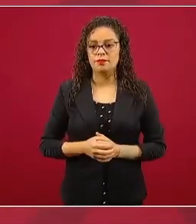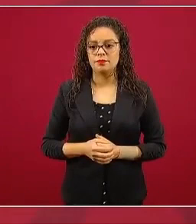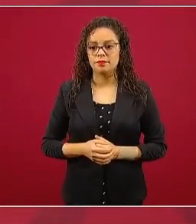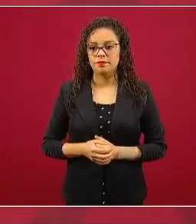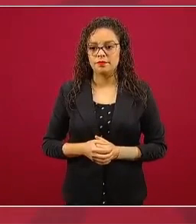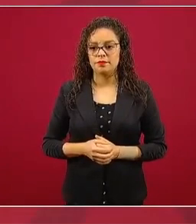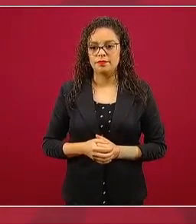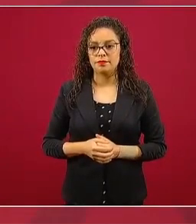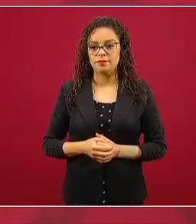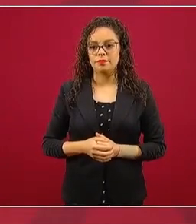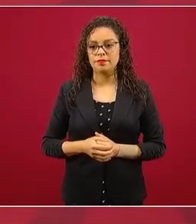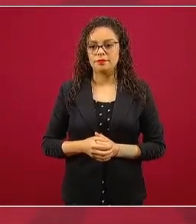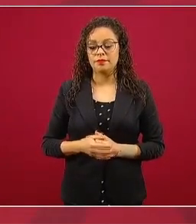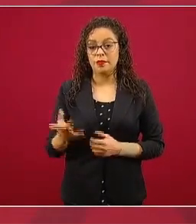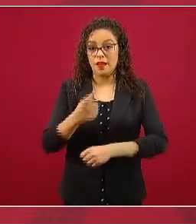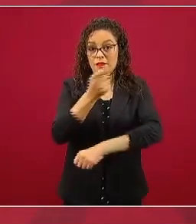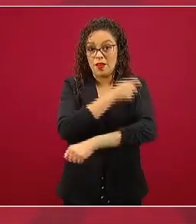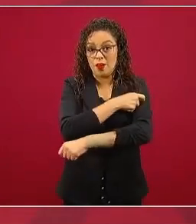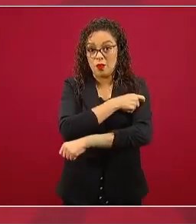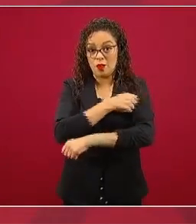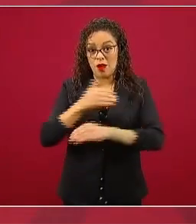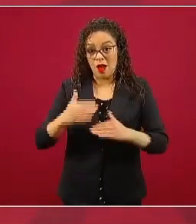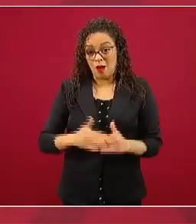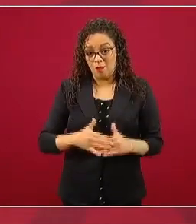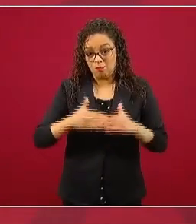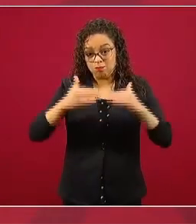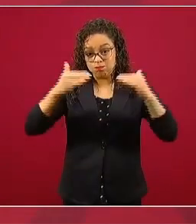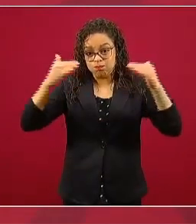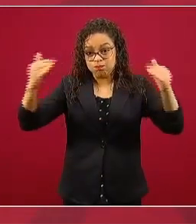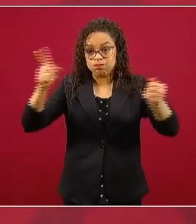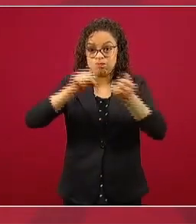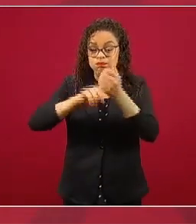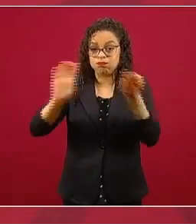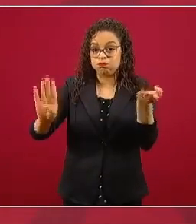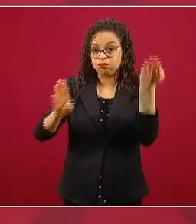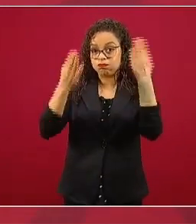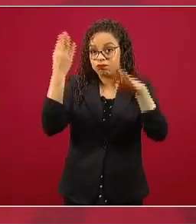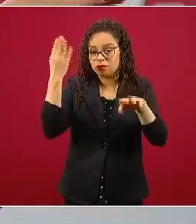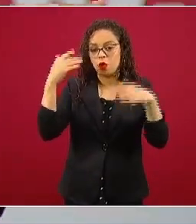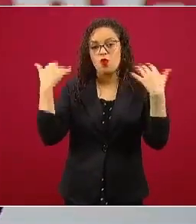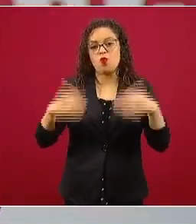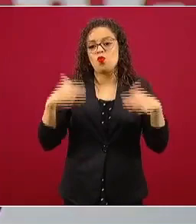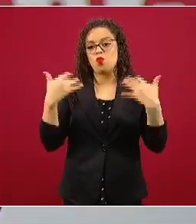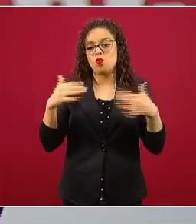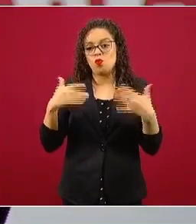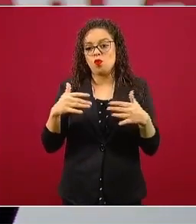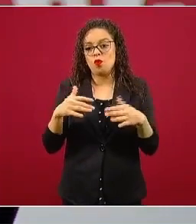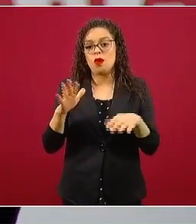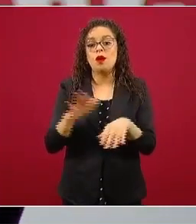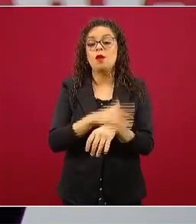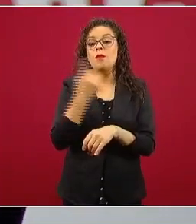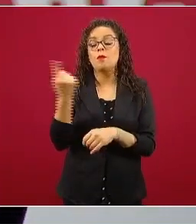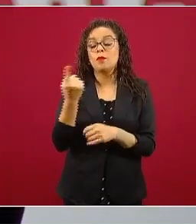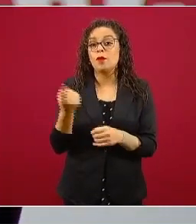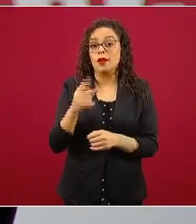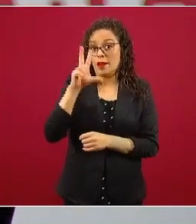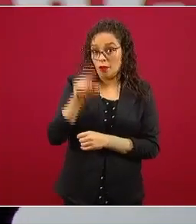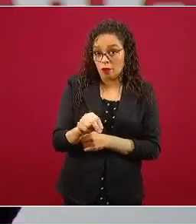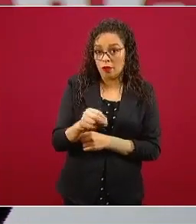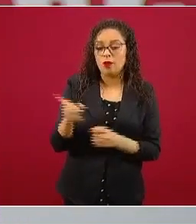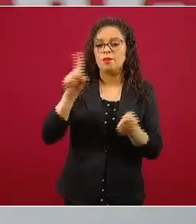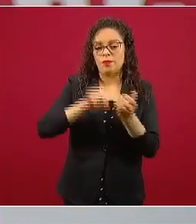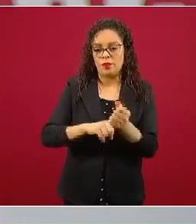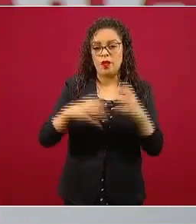acceso universal a la vacuna es un asunto mayor. Si no, vamos a tener dos tipos de países, los que sí tienen la vacuna y los que no tienen. Eso tiene que ver con